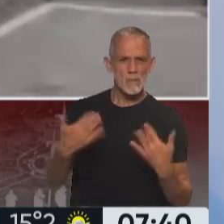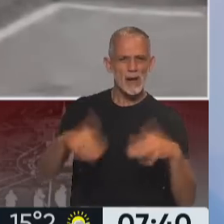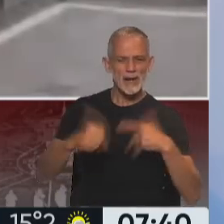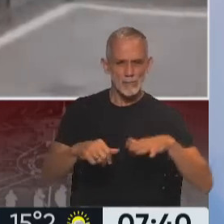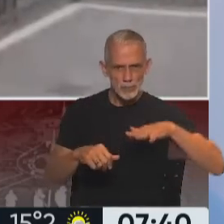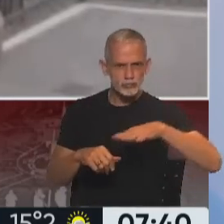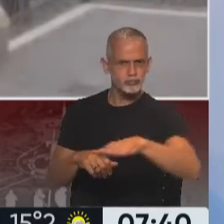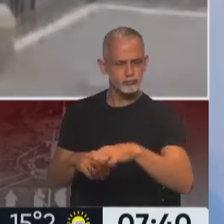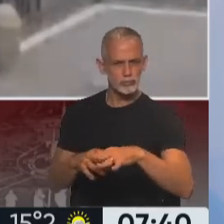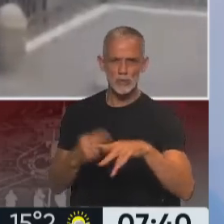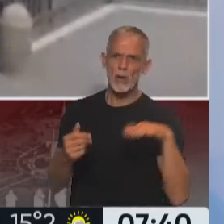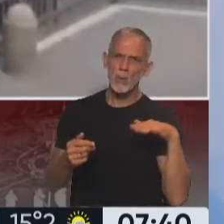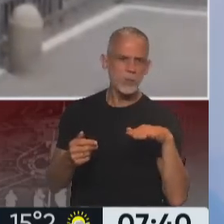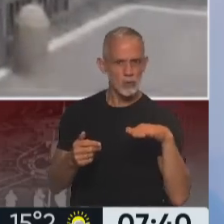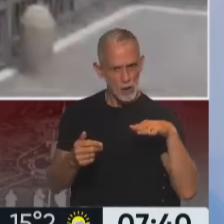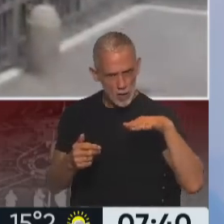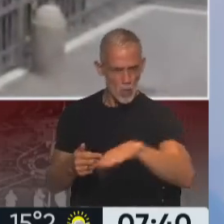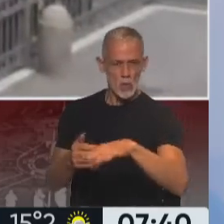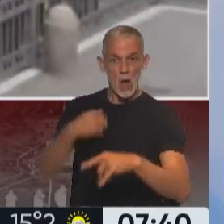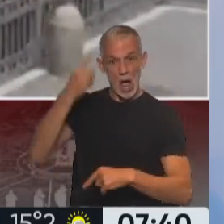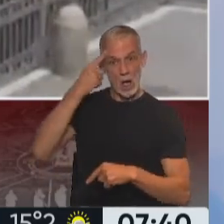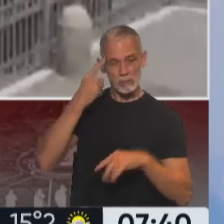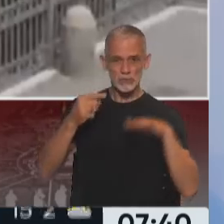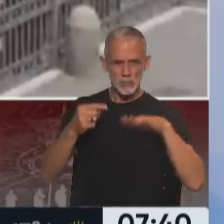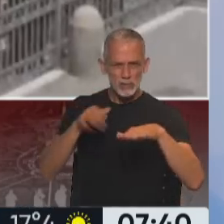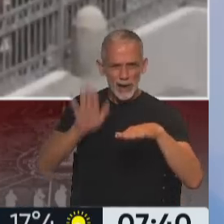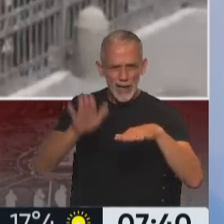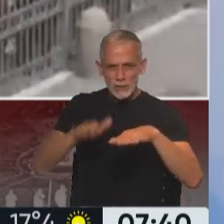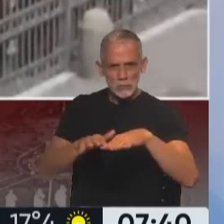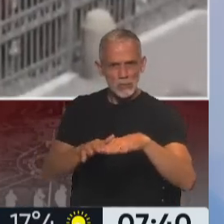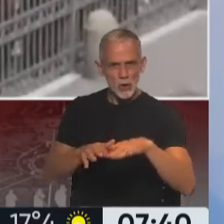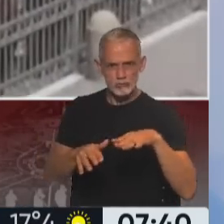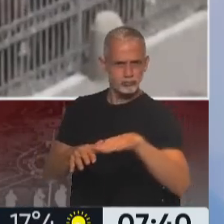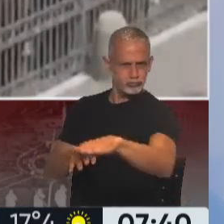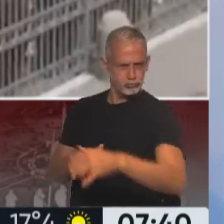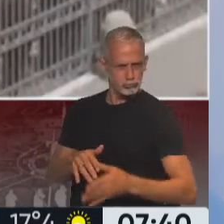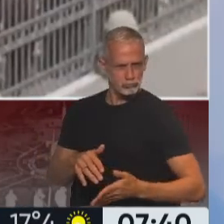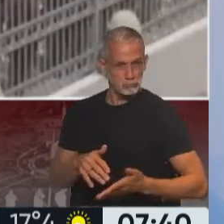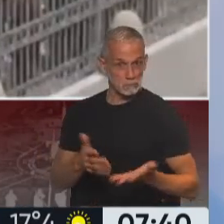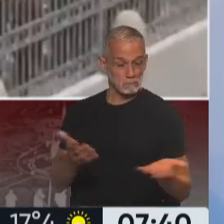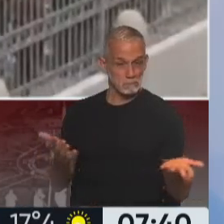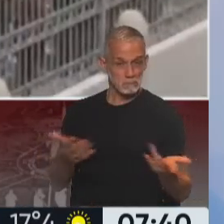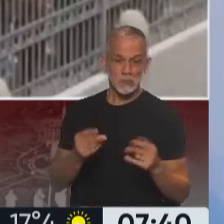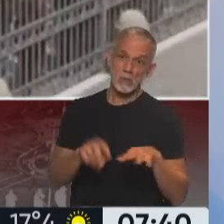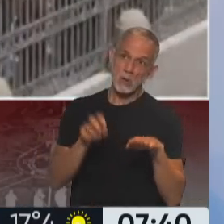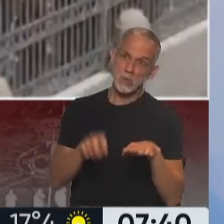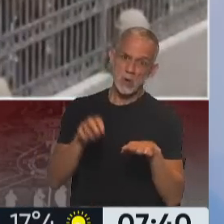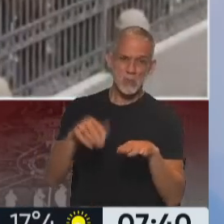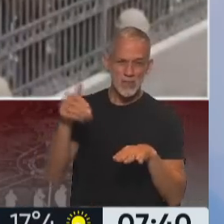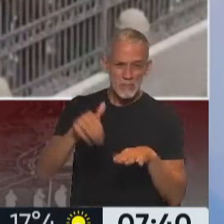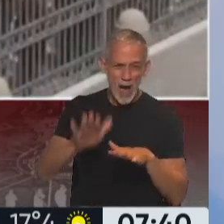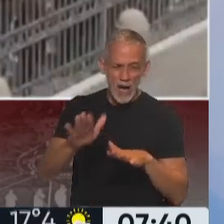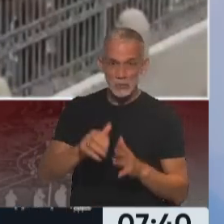va ¿eh? rápido. Muy rápido va, ¿eh? va rápido. Pensamos que iba a ser un poco más Sí, lento, ¿no? todos habían dicho que Bueno. iba a ser a paso de hombre.